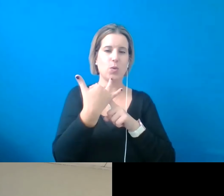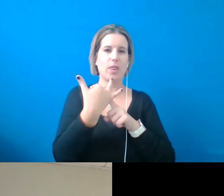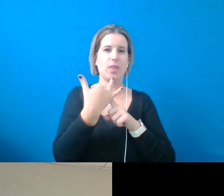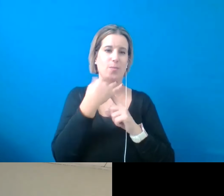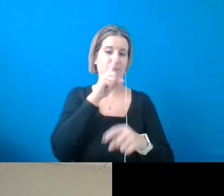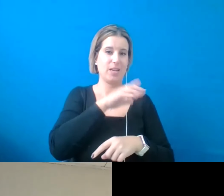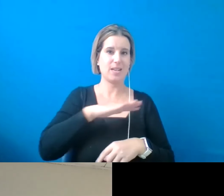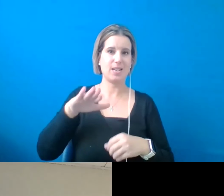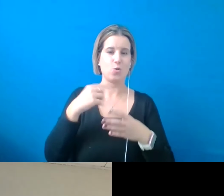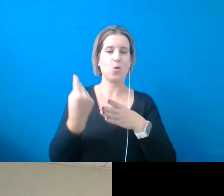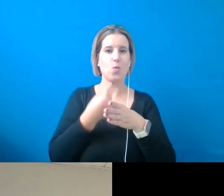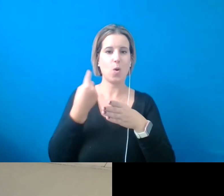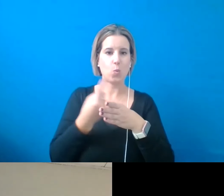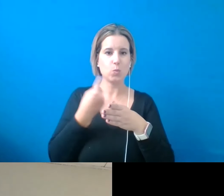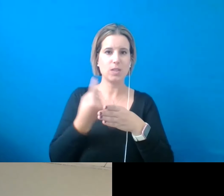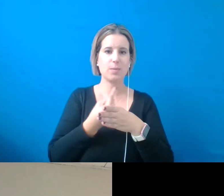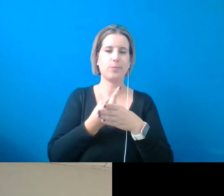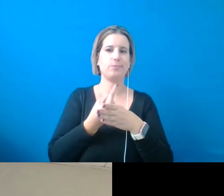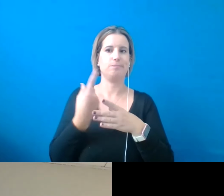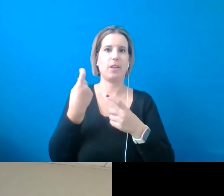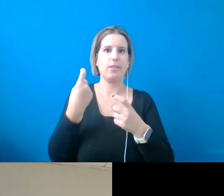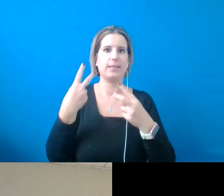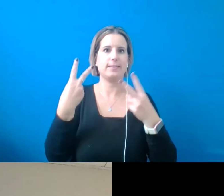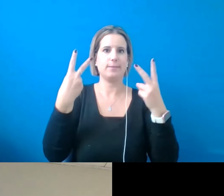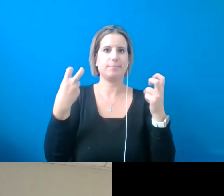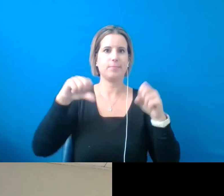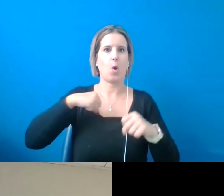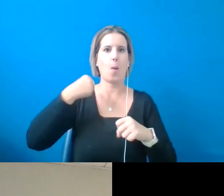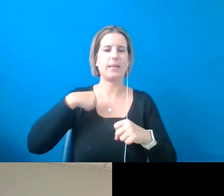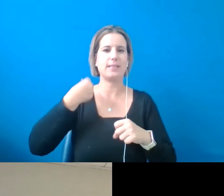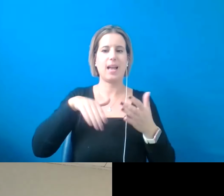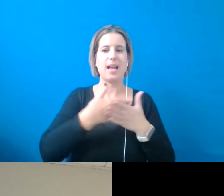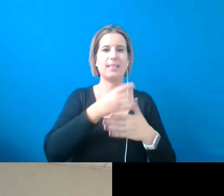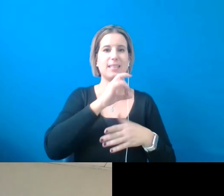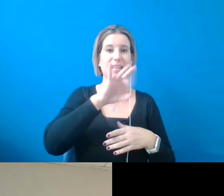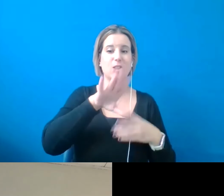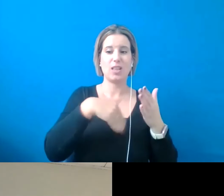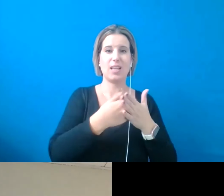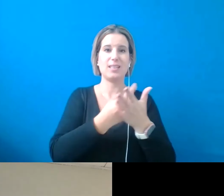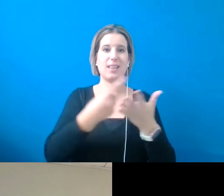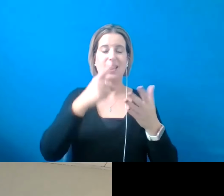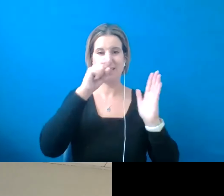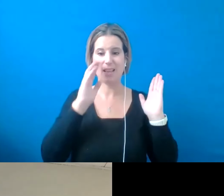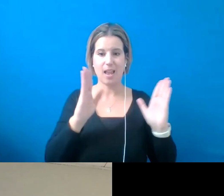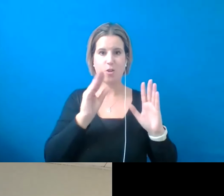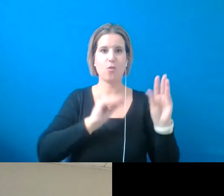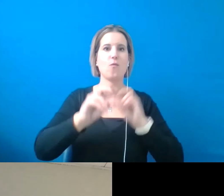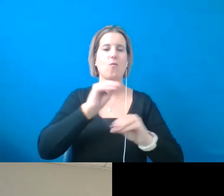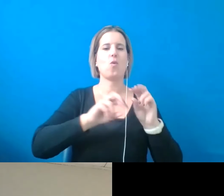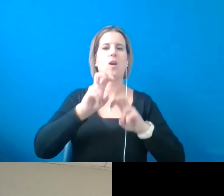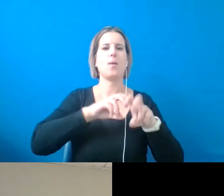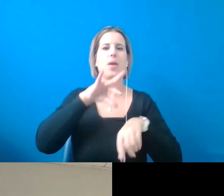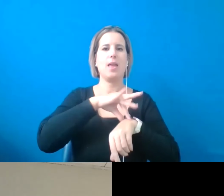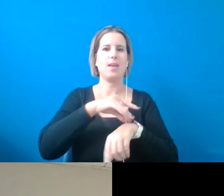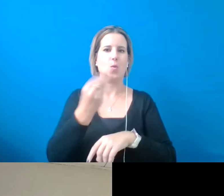con autismo que hay que ingresarlo pues hasta los 14 16 años buscamos las unidades de pediatría a partir de los